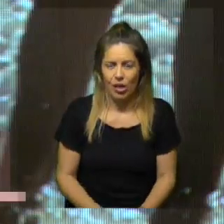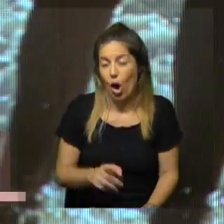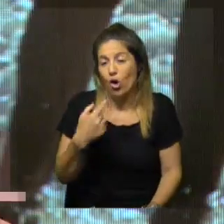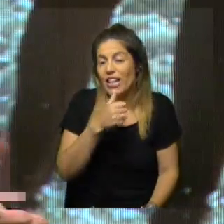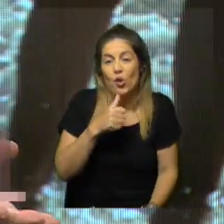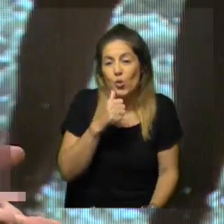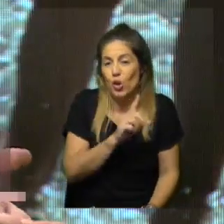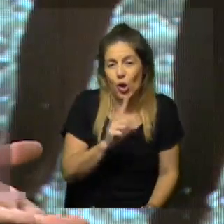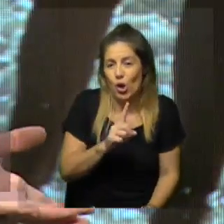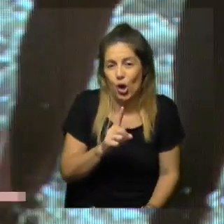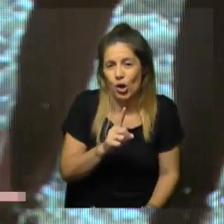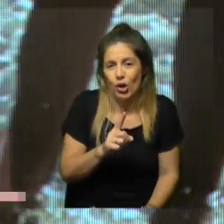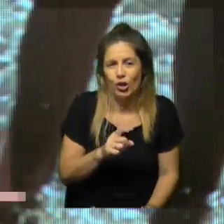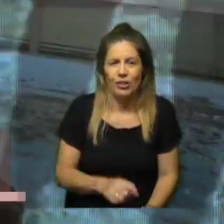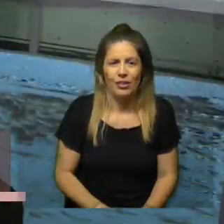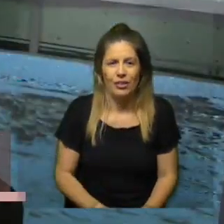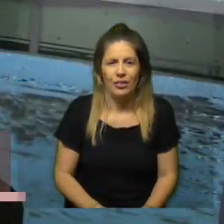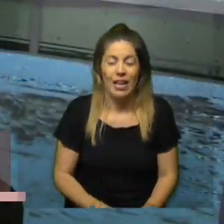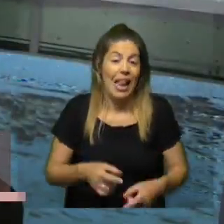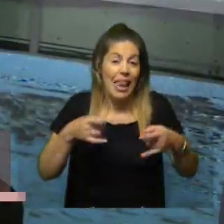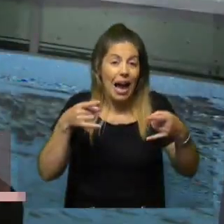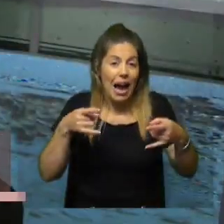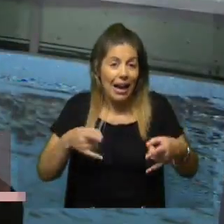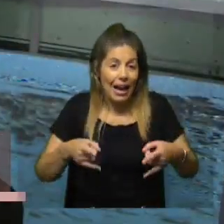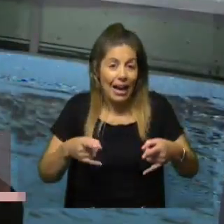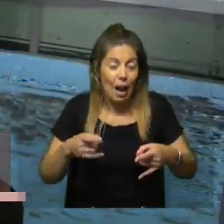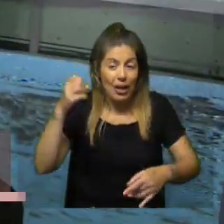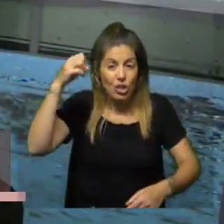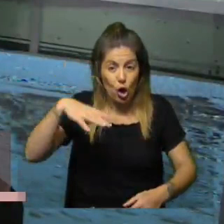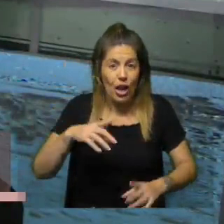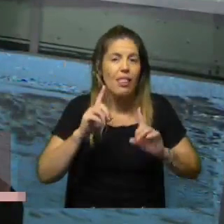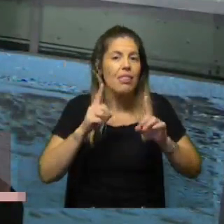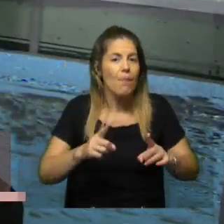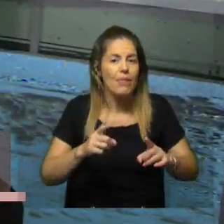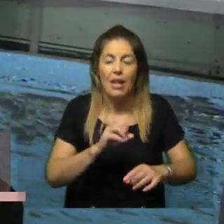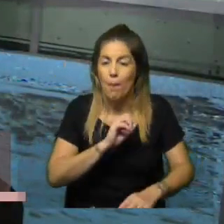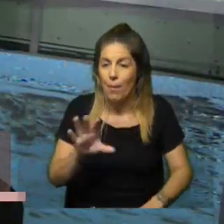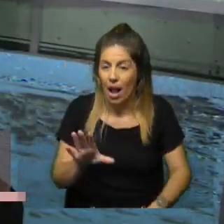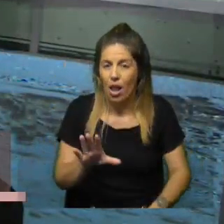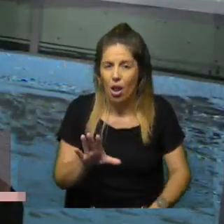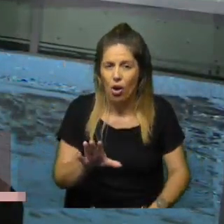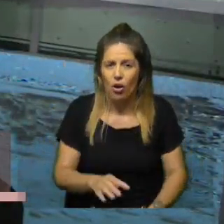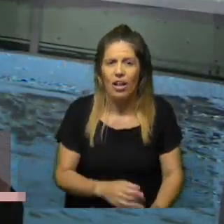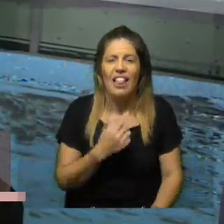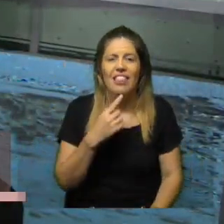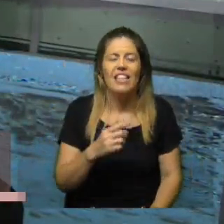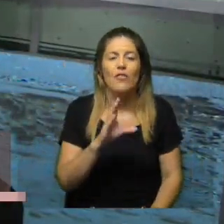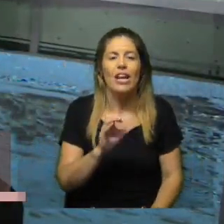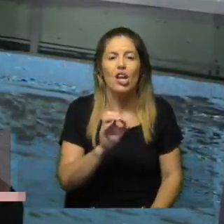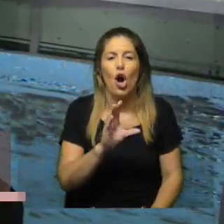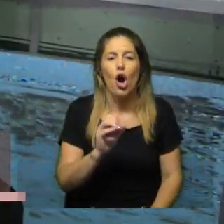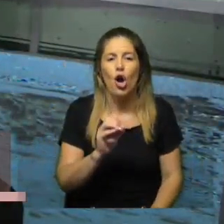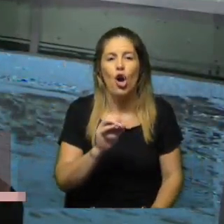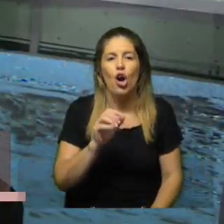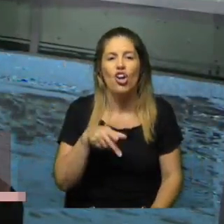solución. Las camas solares son también completamente perjudiciales. Es un tema cultural. ¿Por qué se hizo tan fuerte? Bueno, dice que fue Coco Chanel. Mi profesor siempre me decía que